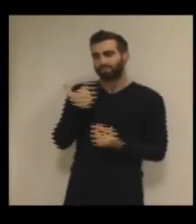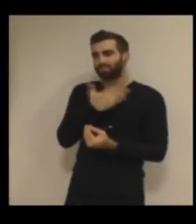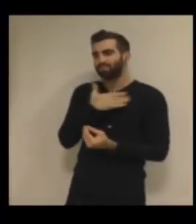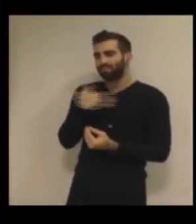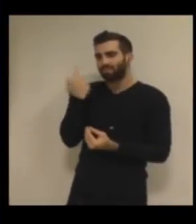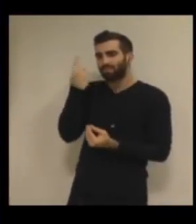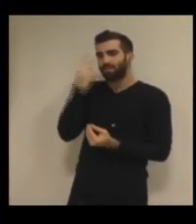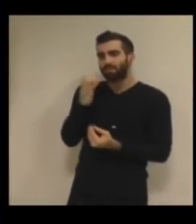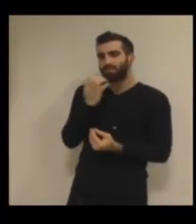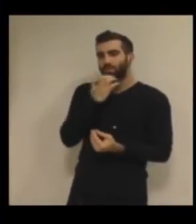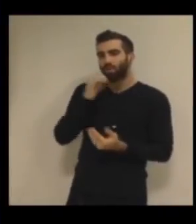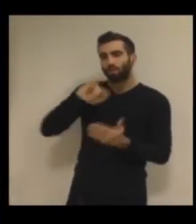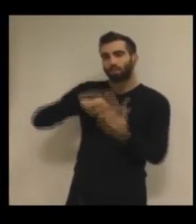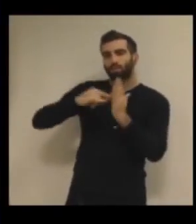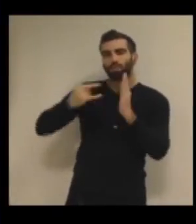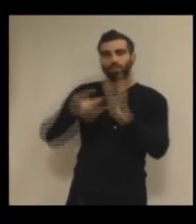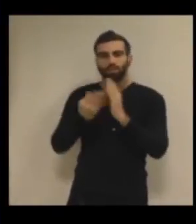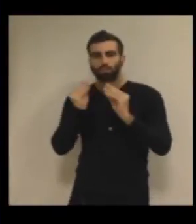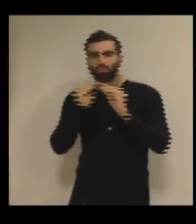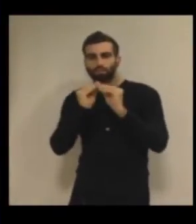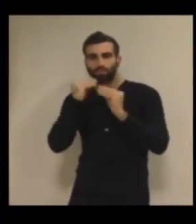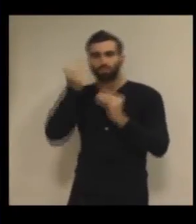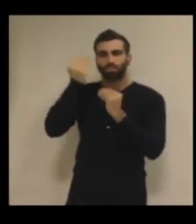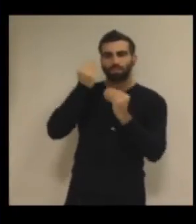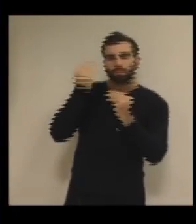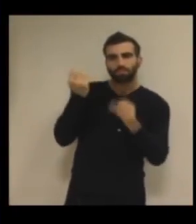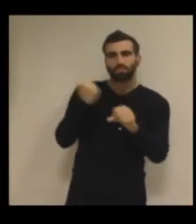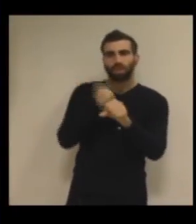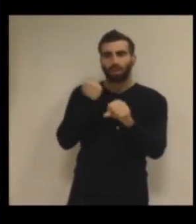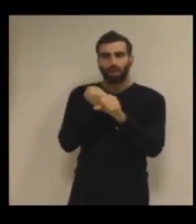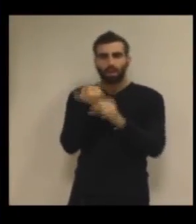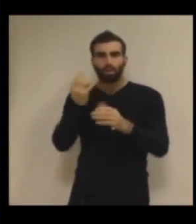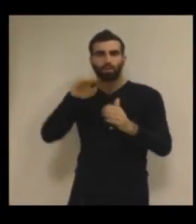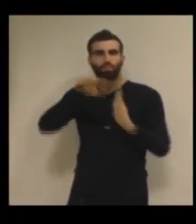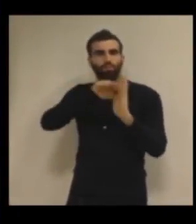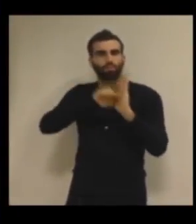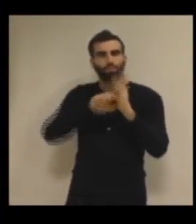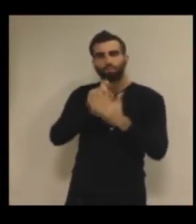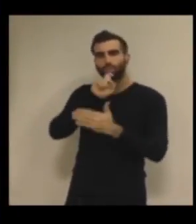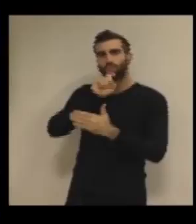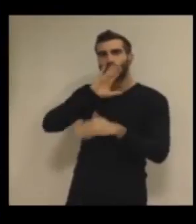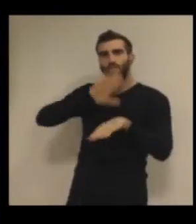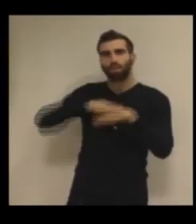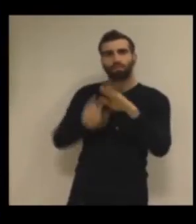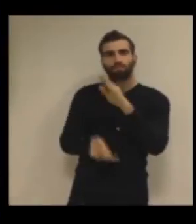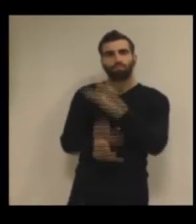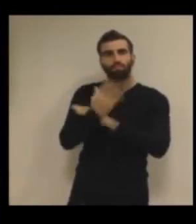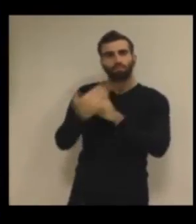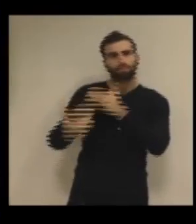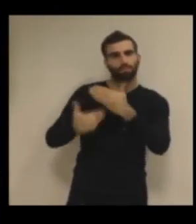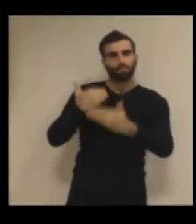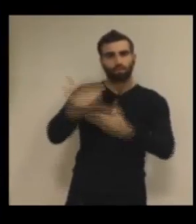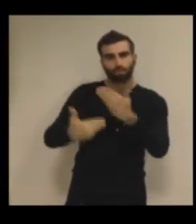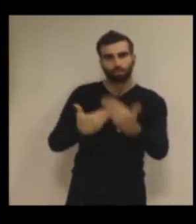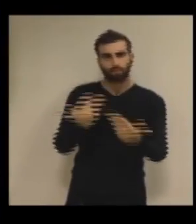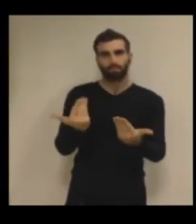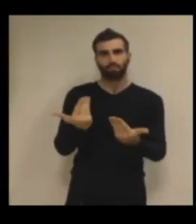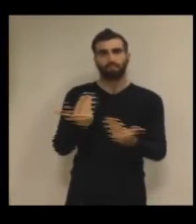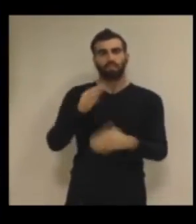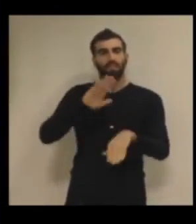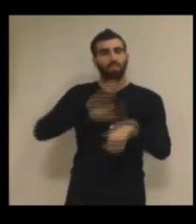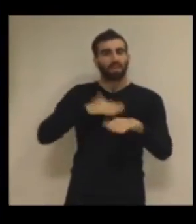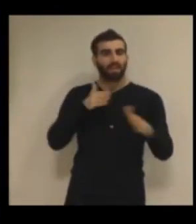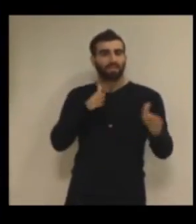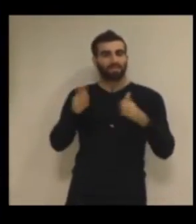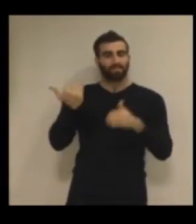poco más de profundidad, del proyecto. ¿Qué metodología de trabajo habéis seguido para ponerlo en marcha, para desarrollarlo y para llegar a la etapa en